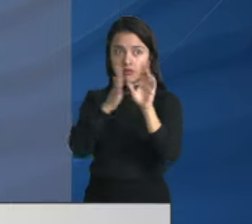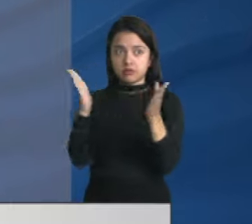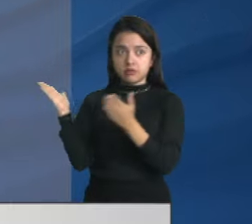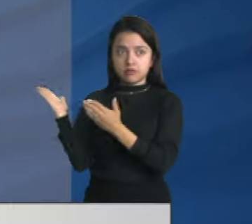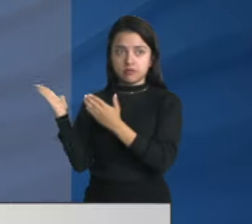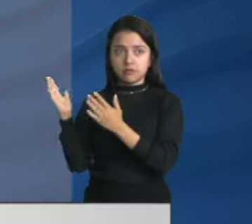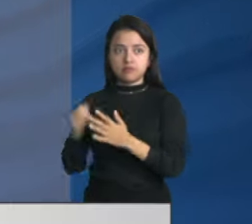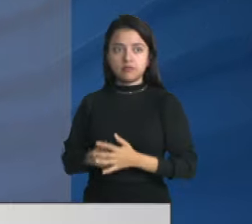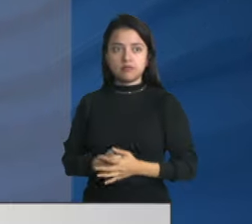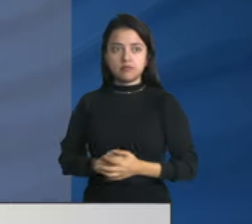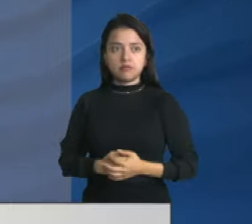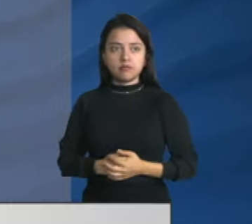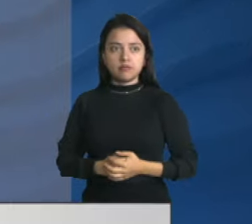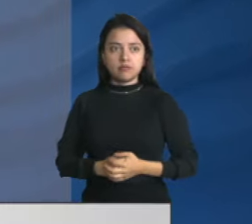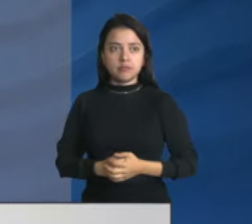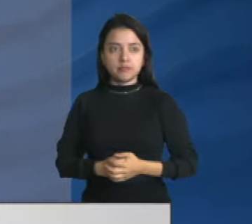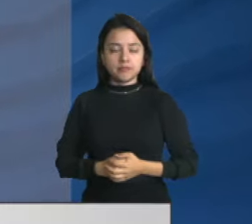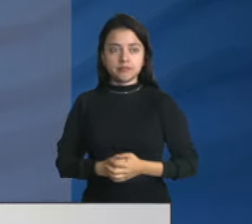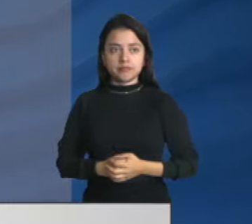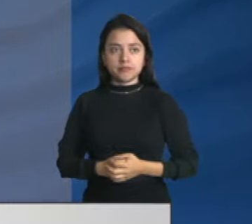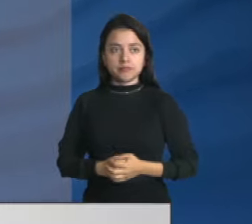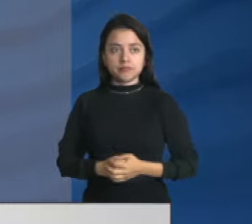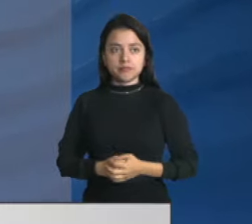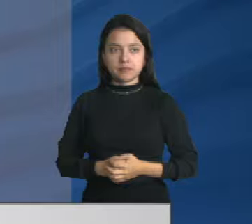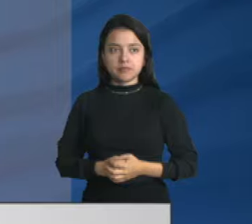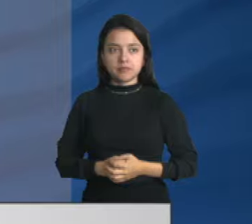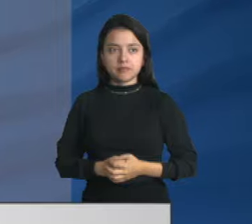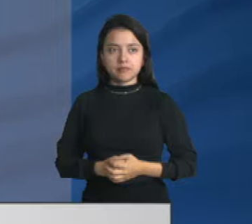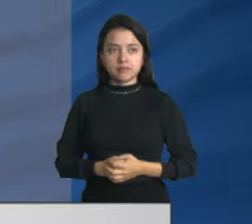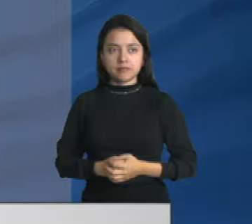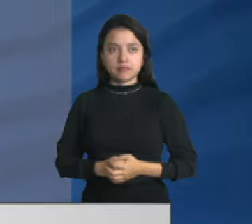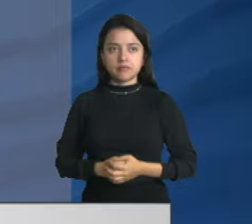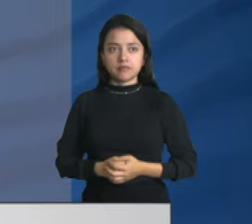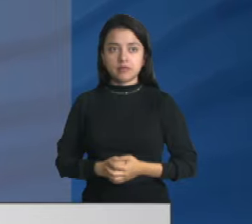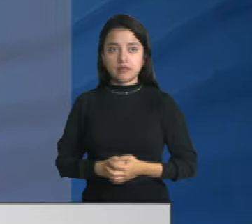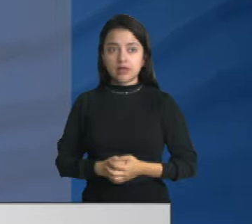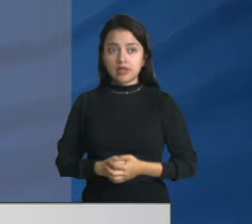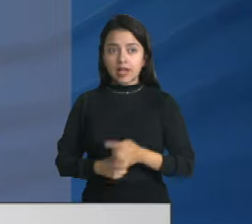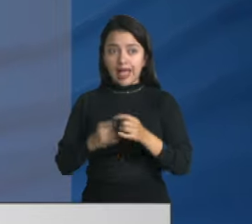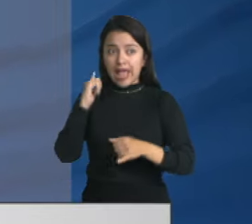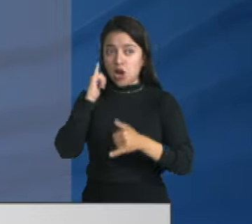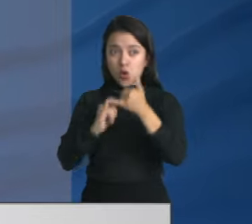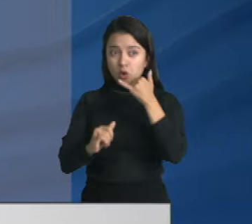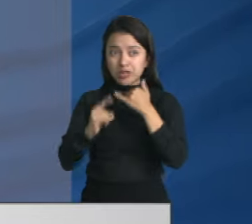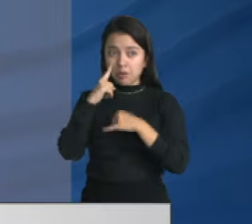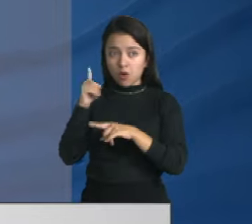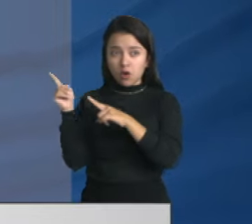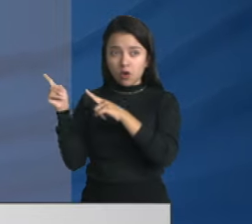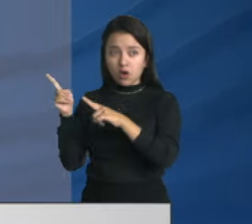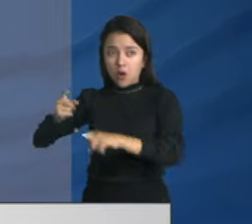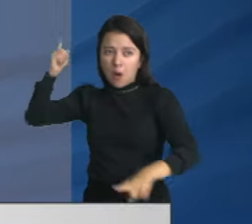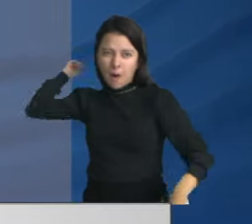3 hinchas se lanzaron, el último fue golpeado con un objeto contundente.